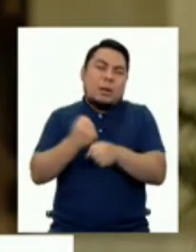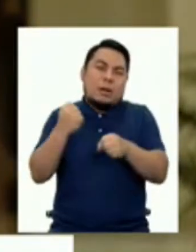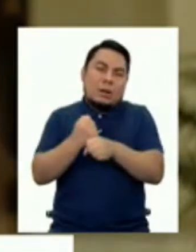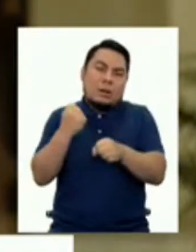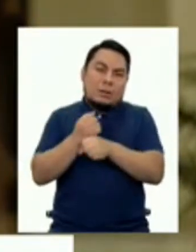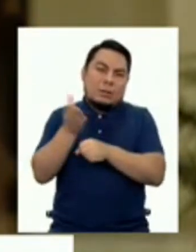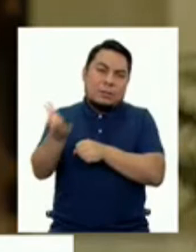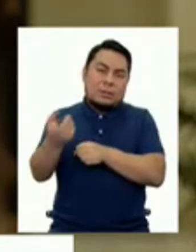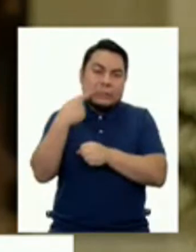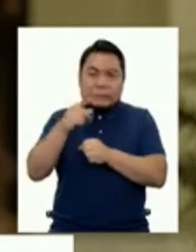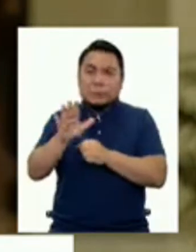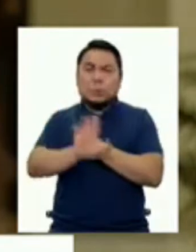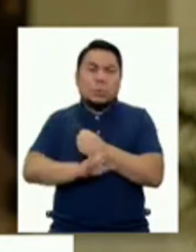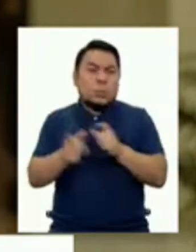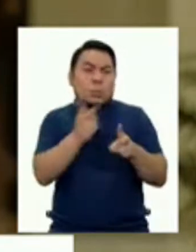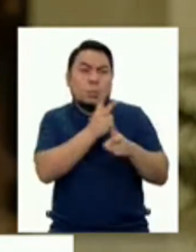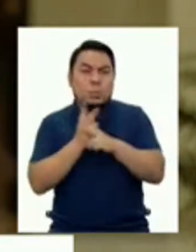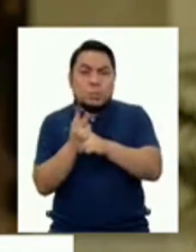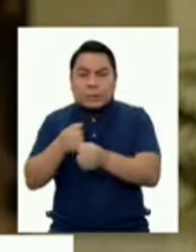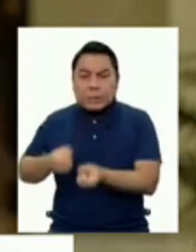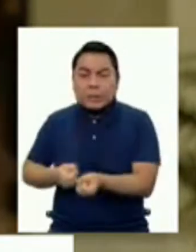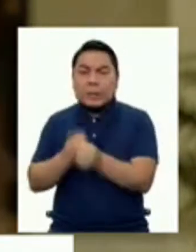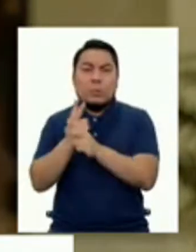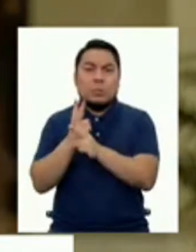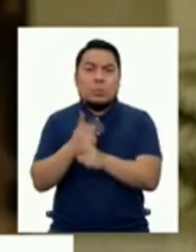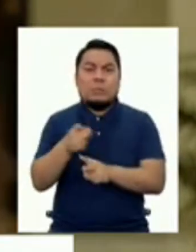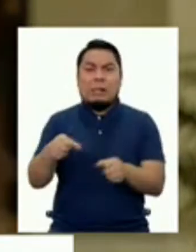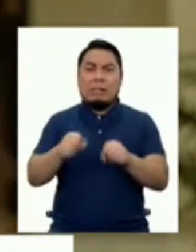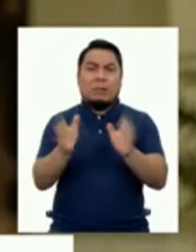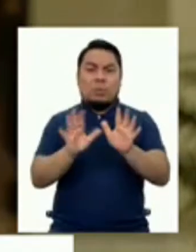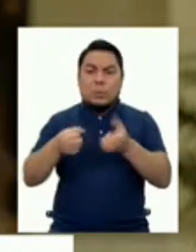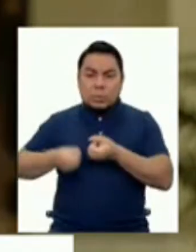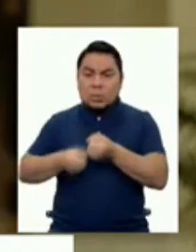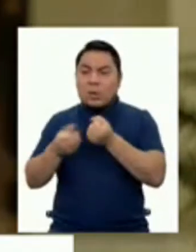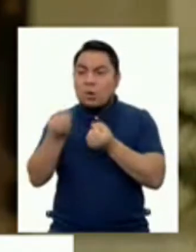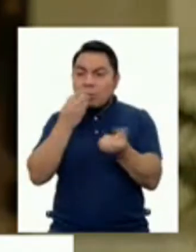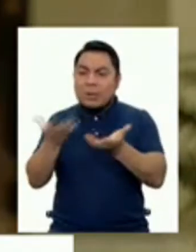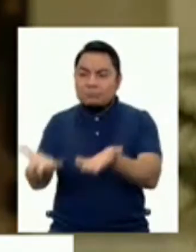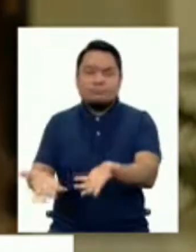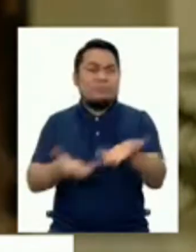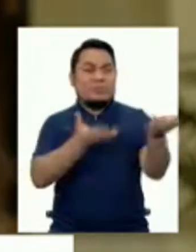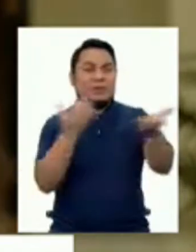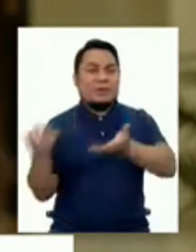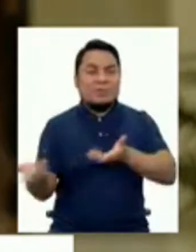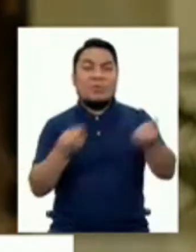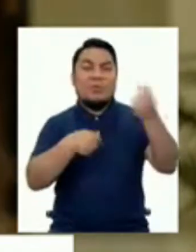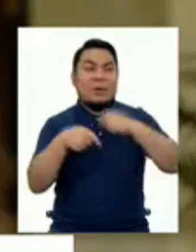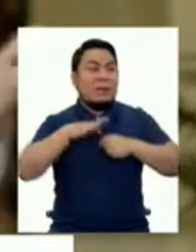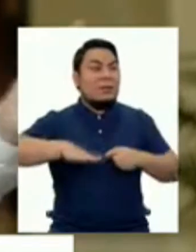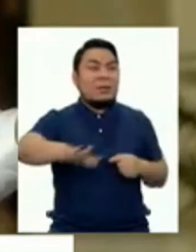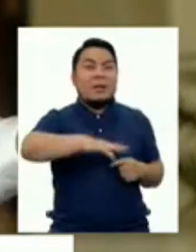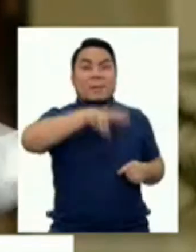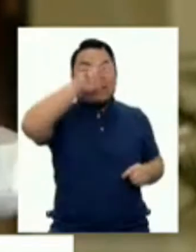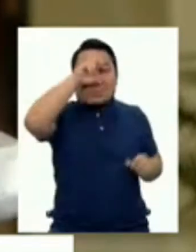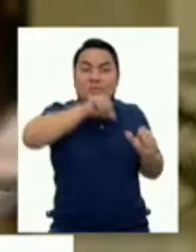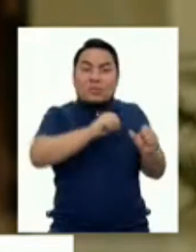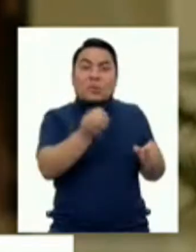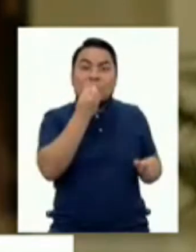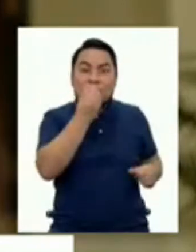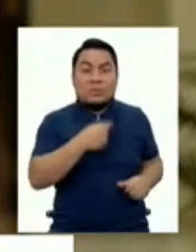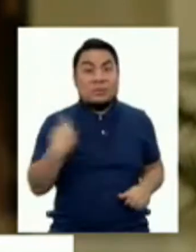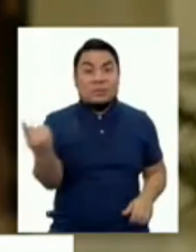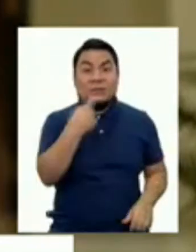ha mantenido su producción para que no falte los alimentos en ningún momento del año. Hemos tenido momentos